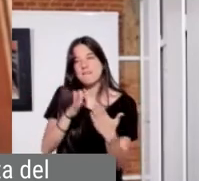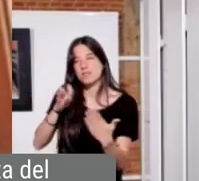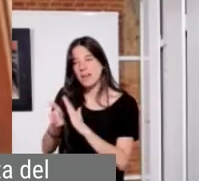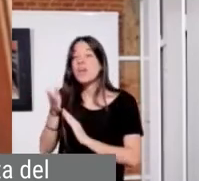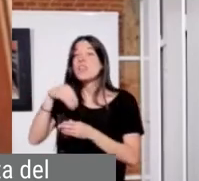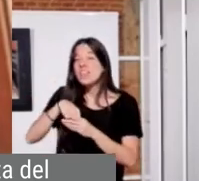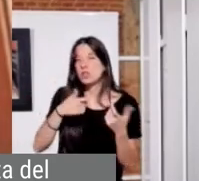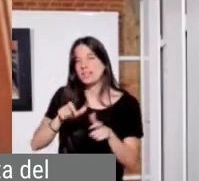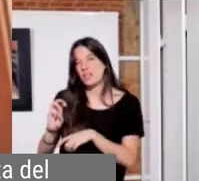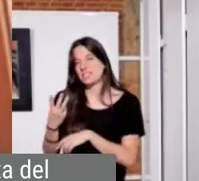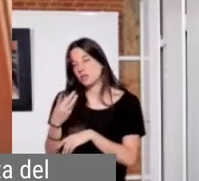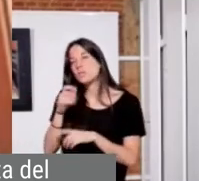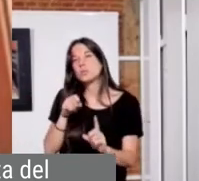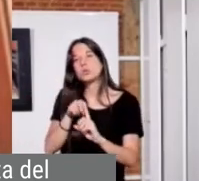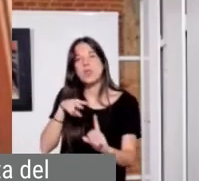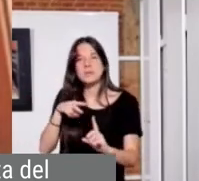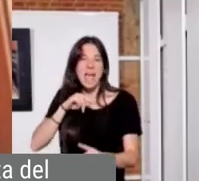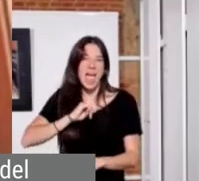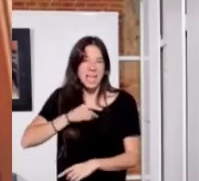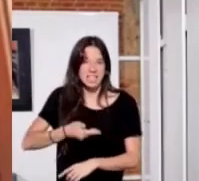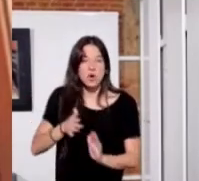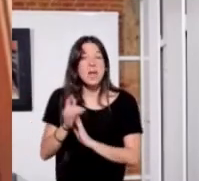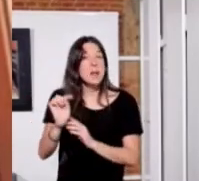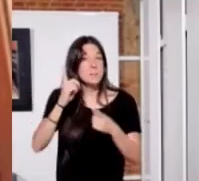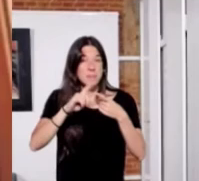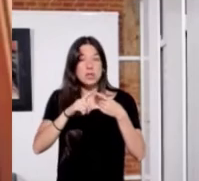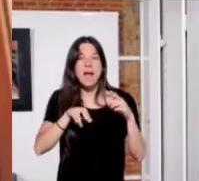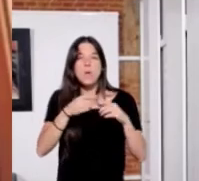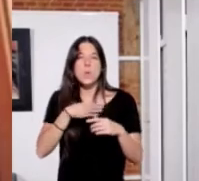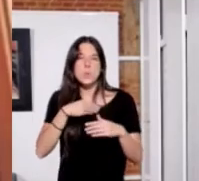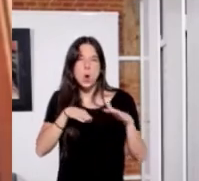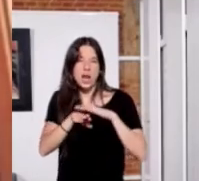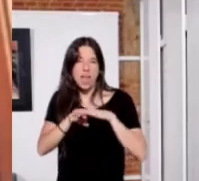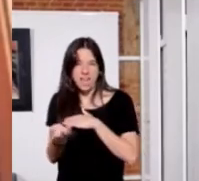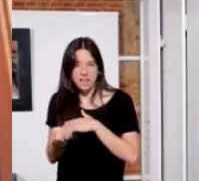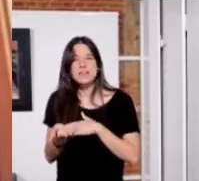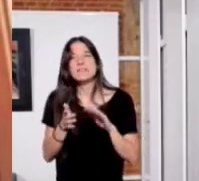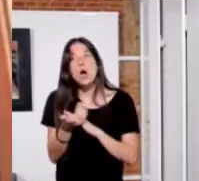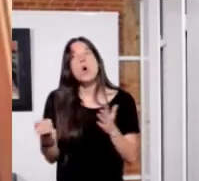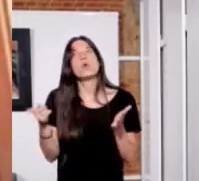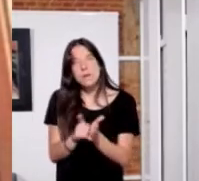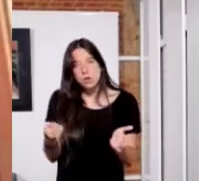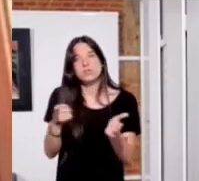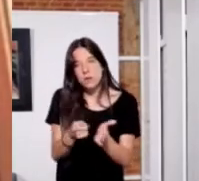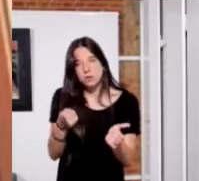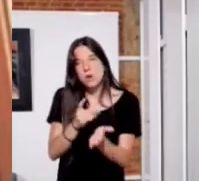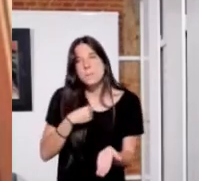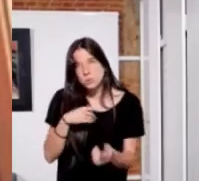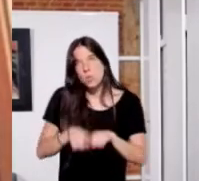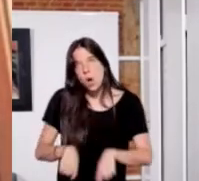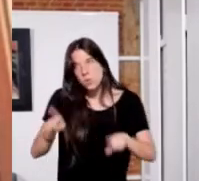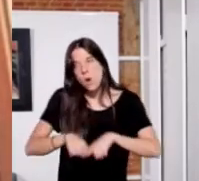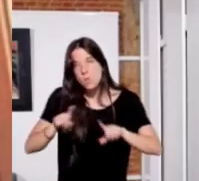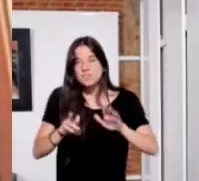ético. La primera es la burocracia. Es decir, hacer otra vez lo mismo, cuando a lo mejor